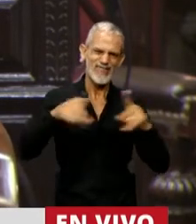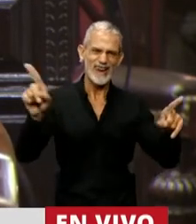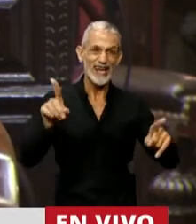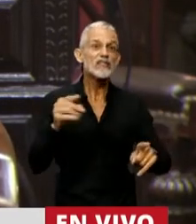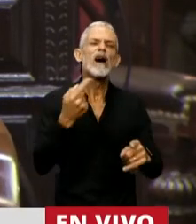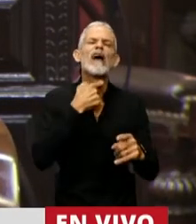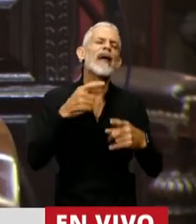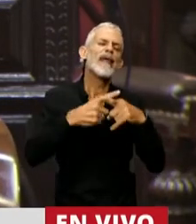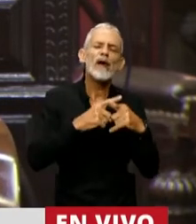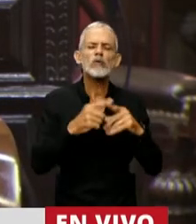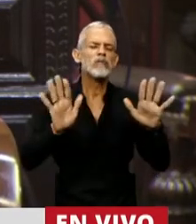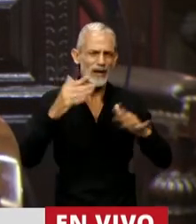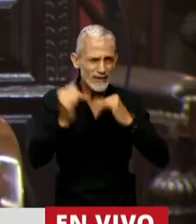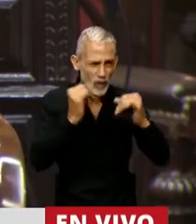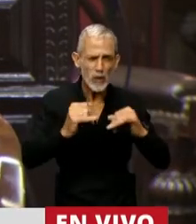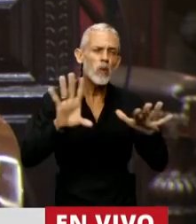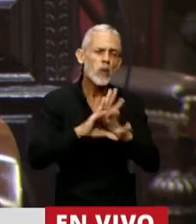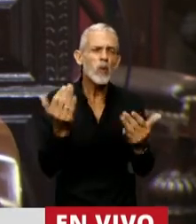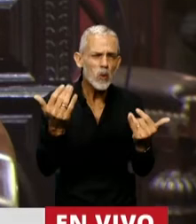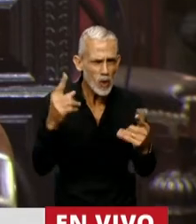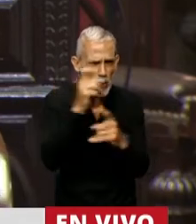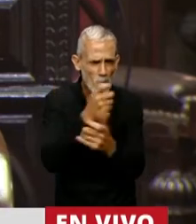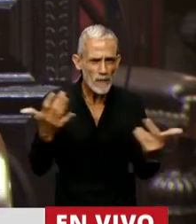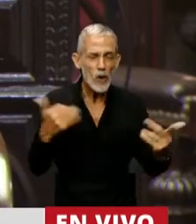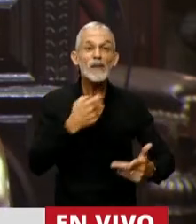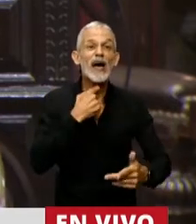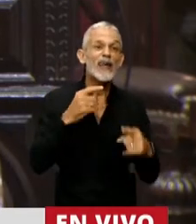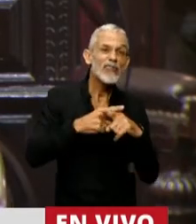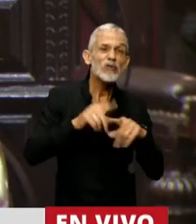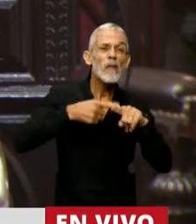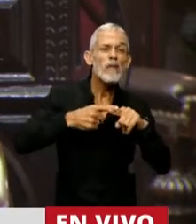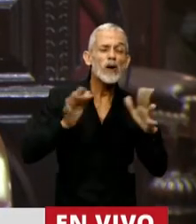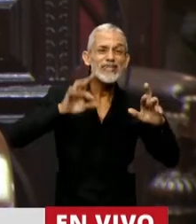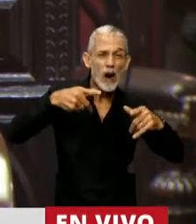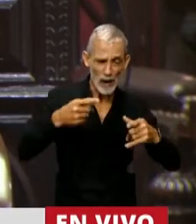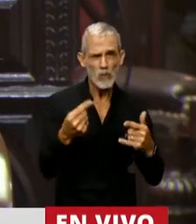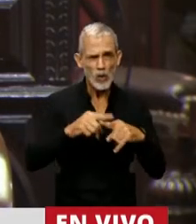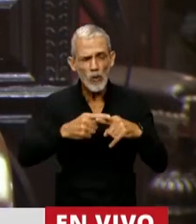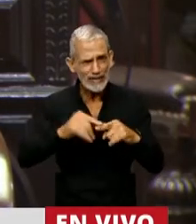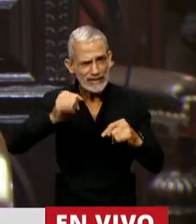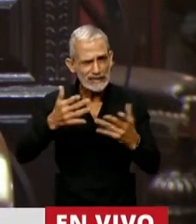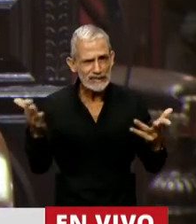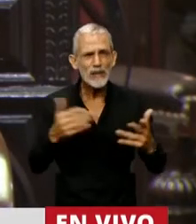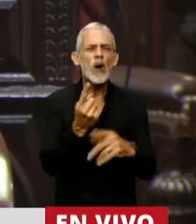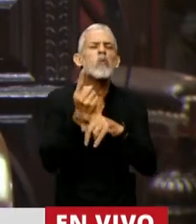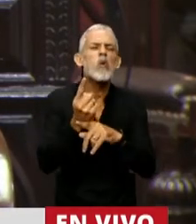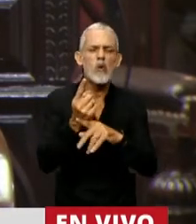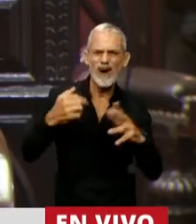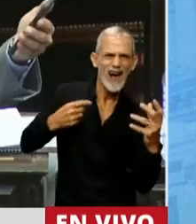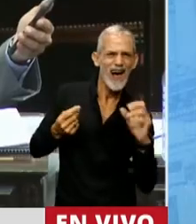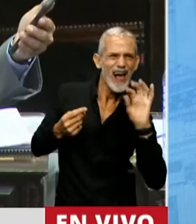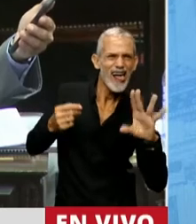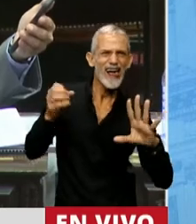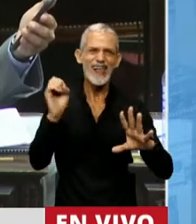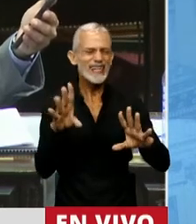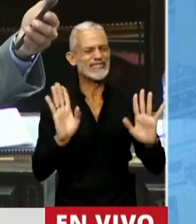quieren discutir datos, discutimos datos. No tenemos problema. Si quieren discutir política, discutimos política. Pero insultos, agravios,